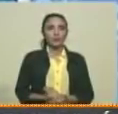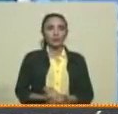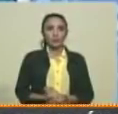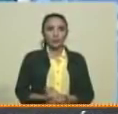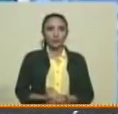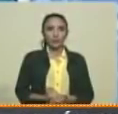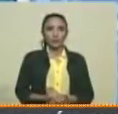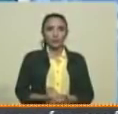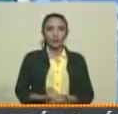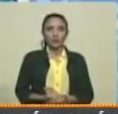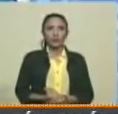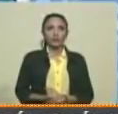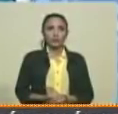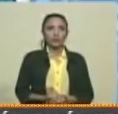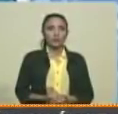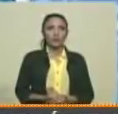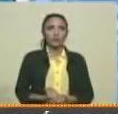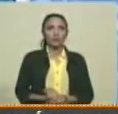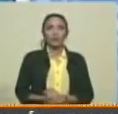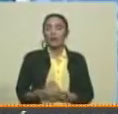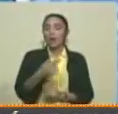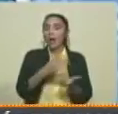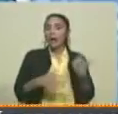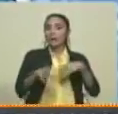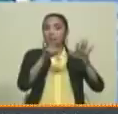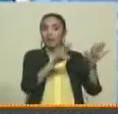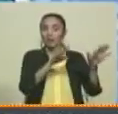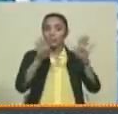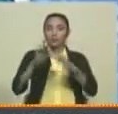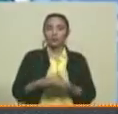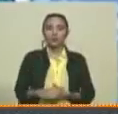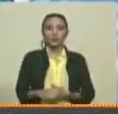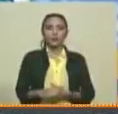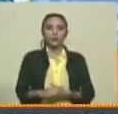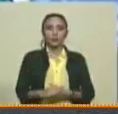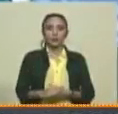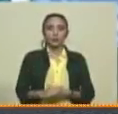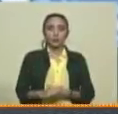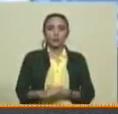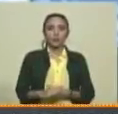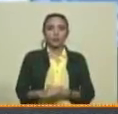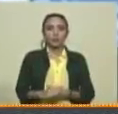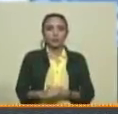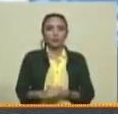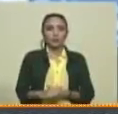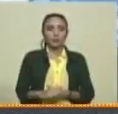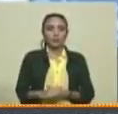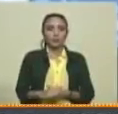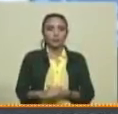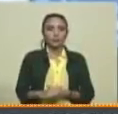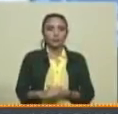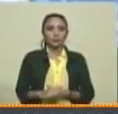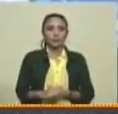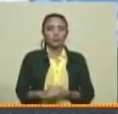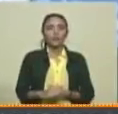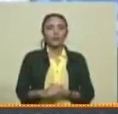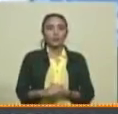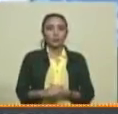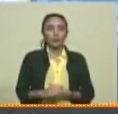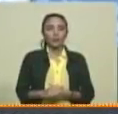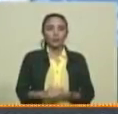79 activistas políticos de la derecha que fueron capturados infraganti, quemando, destruyendo,